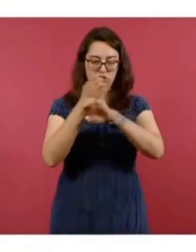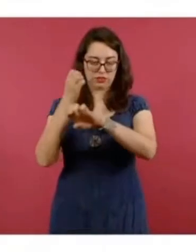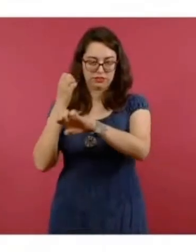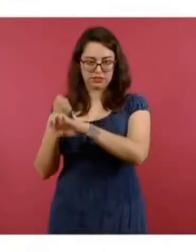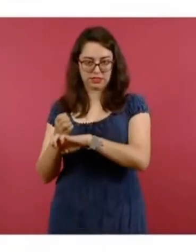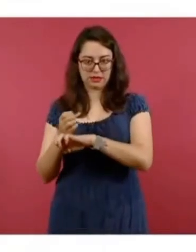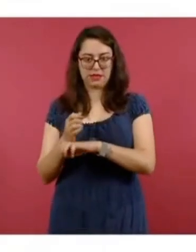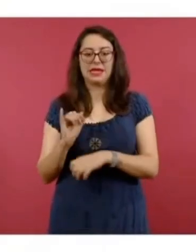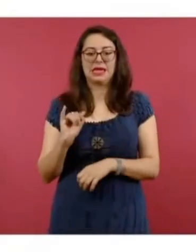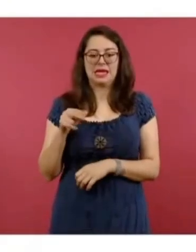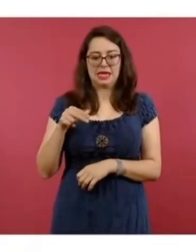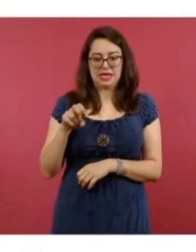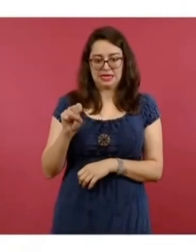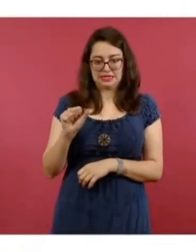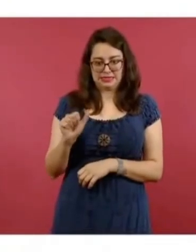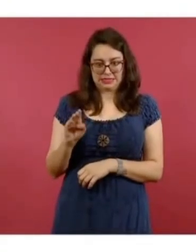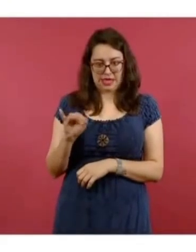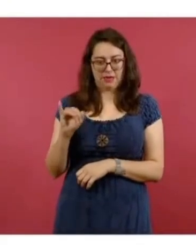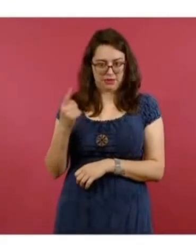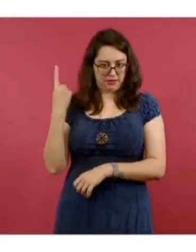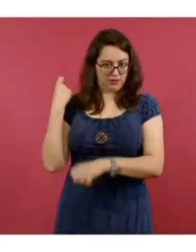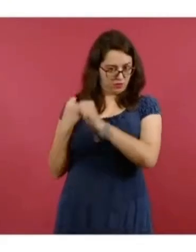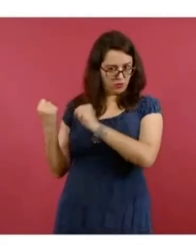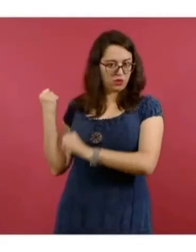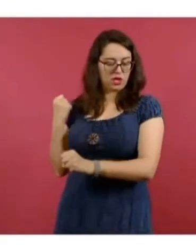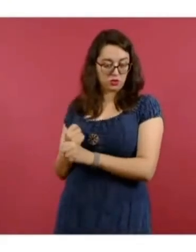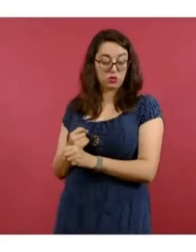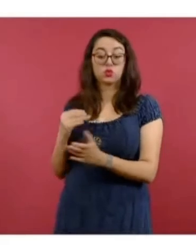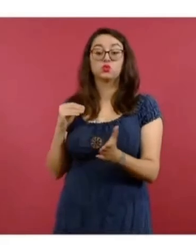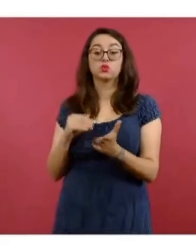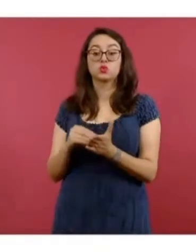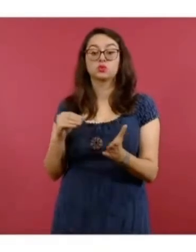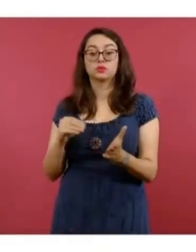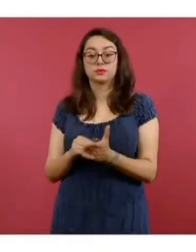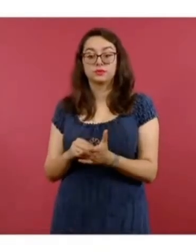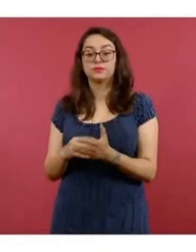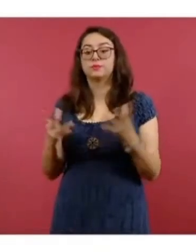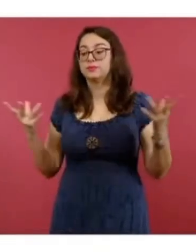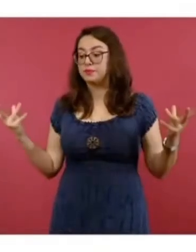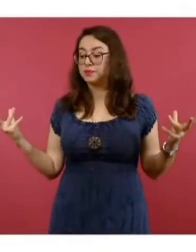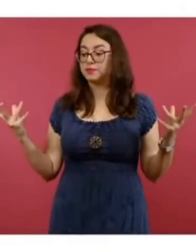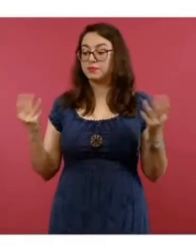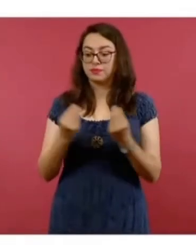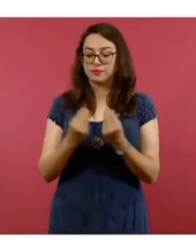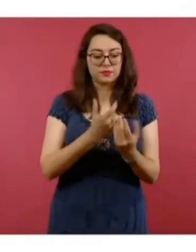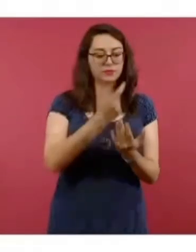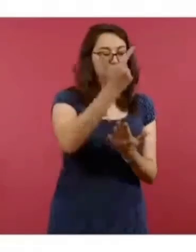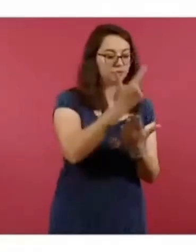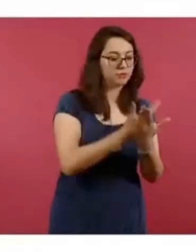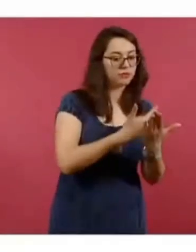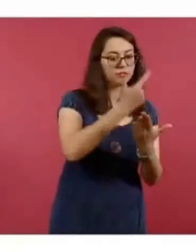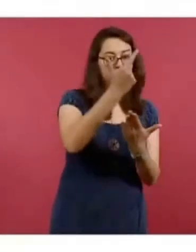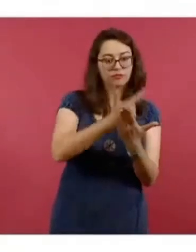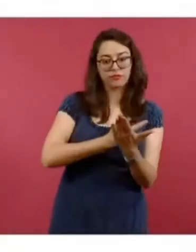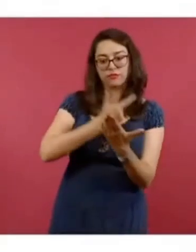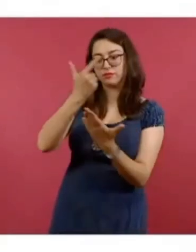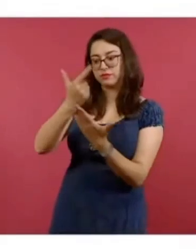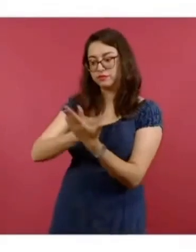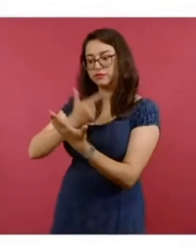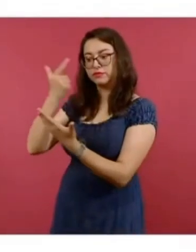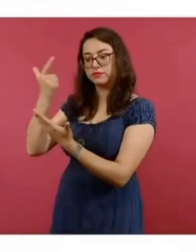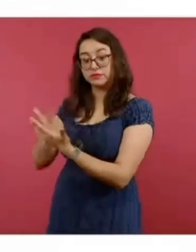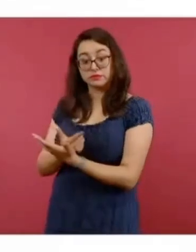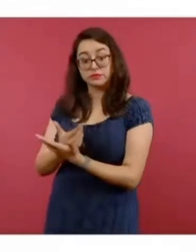la consolidada de la Secretaría de Salud, y en ese momento, todavía en algunos casos, todavía no había alternancia en los